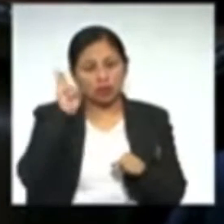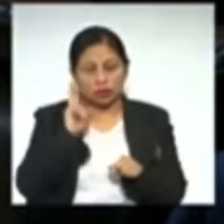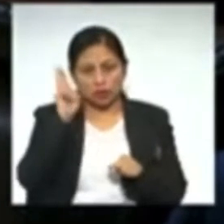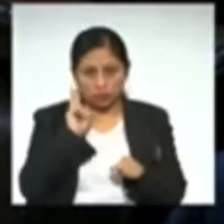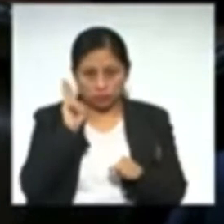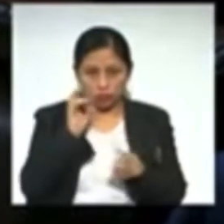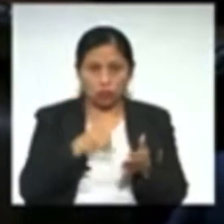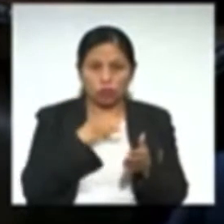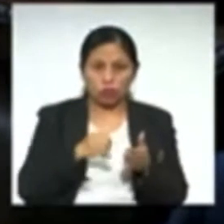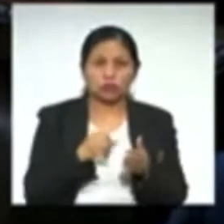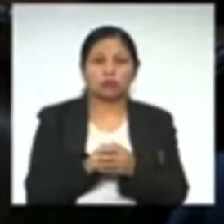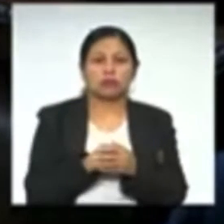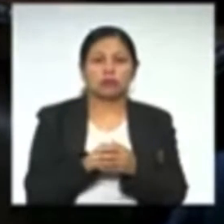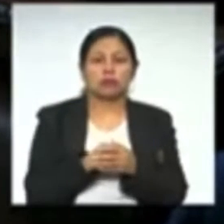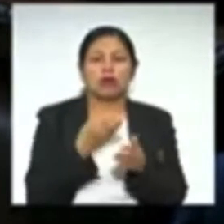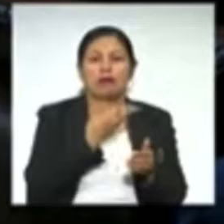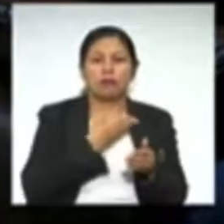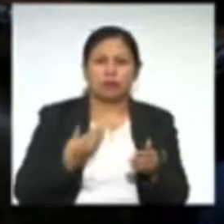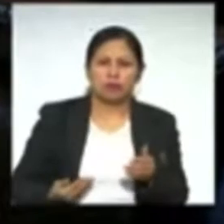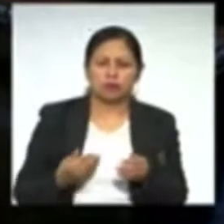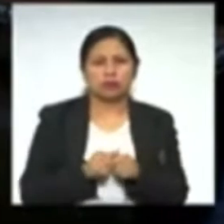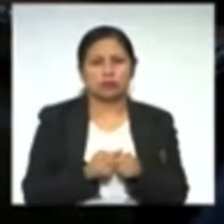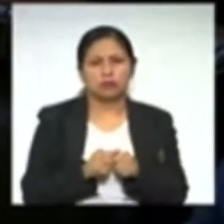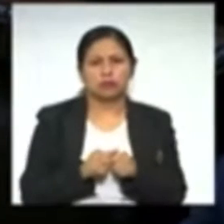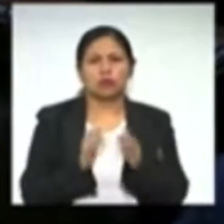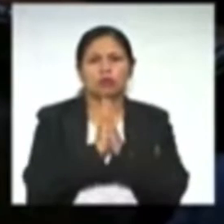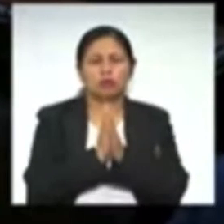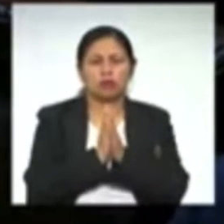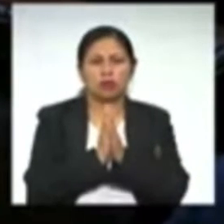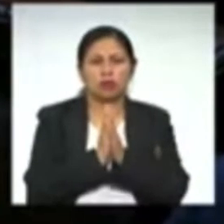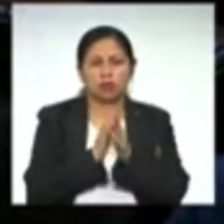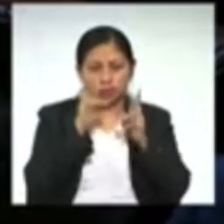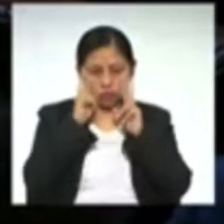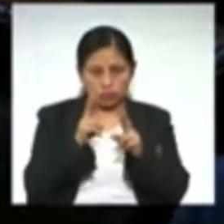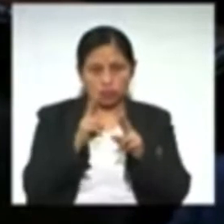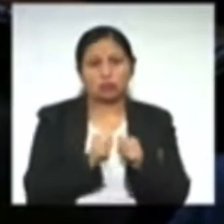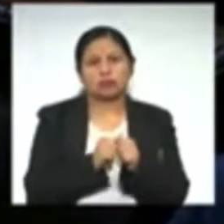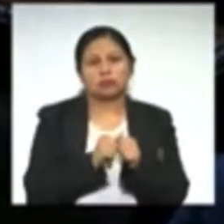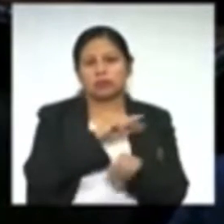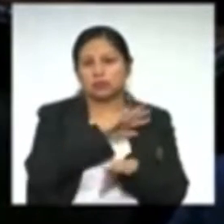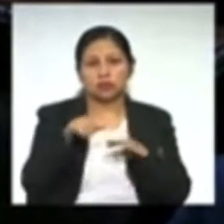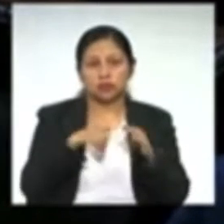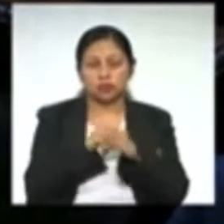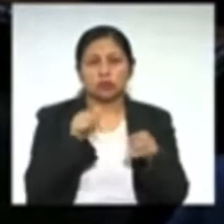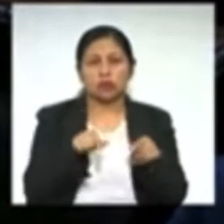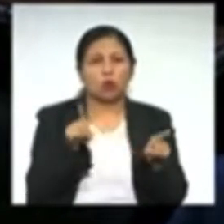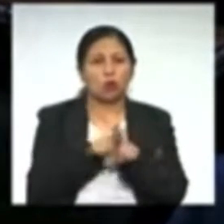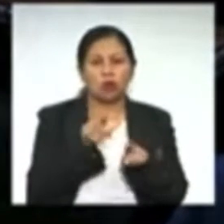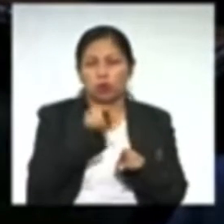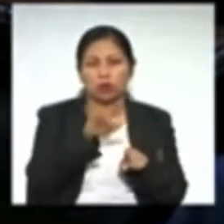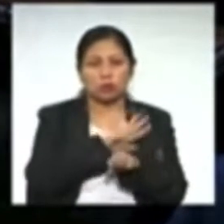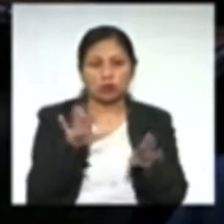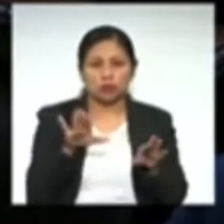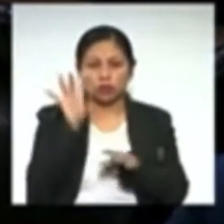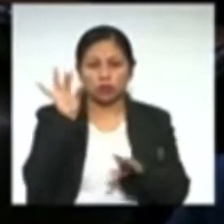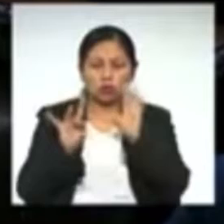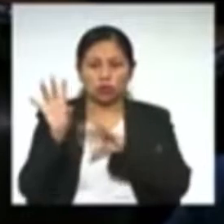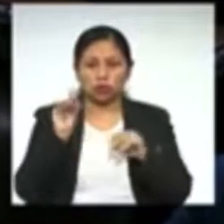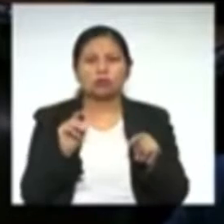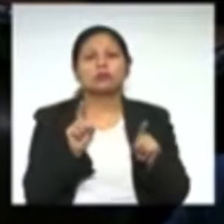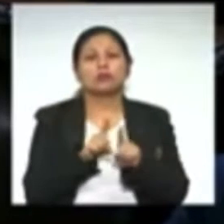razona el voto. Presidenta, por favor, por respeto a todos los que al igual que usted fuimos